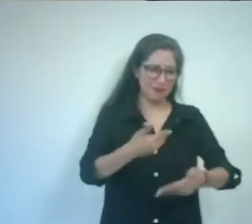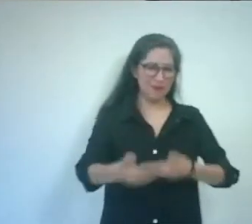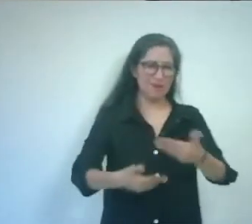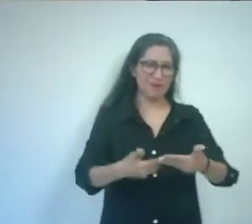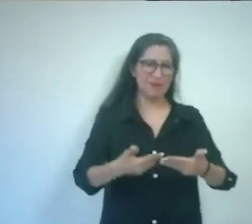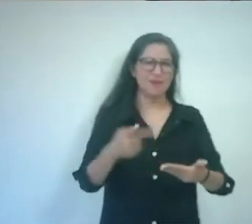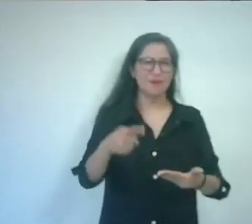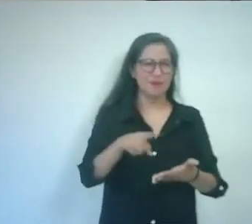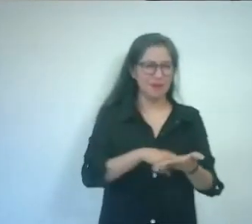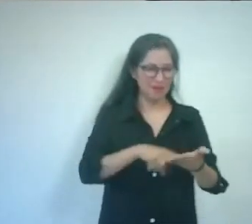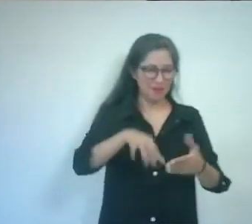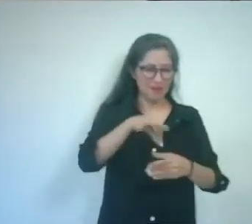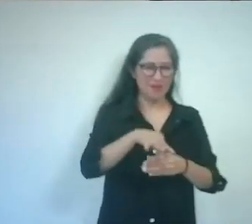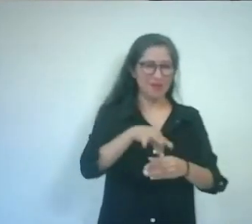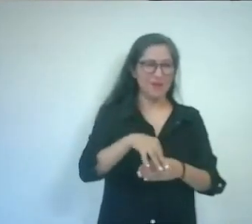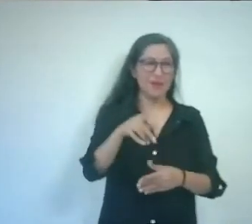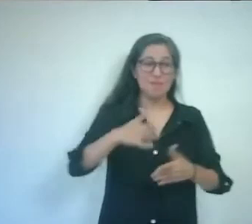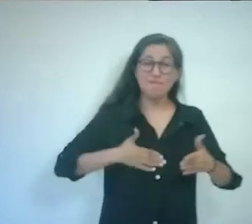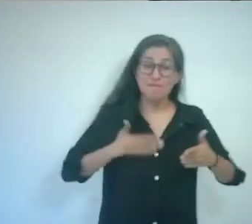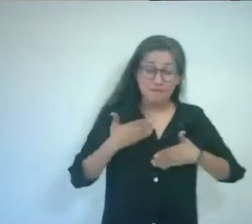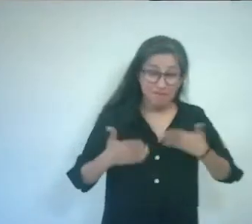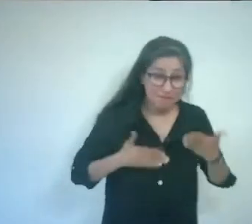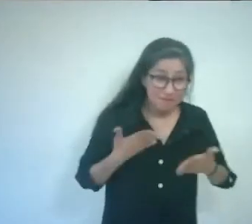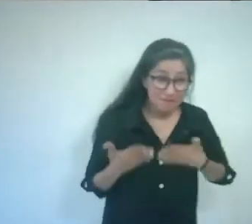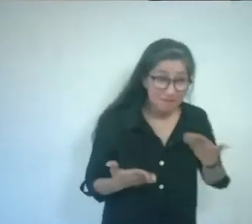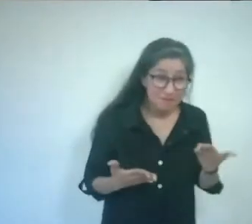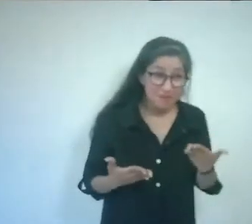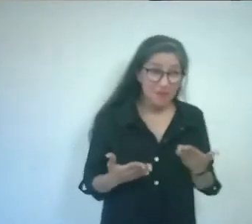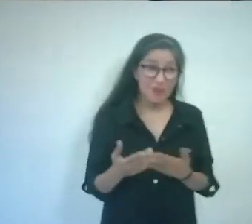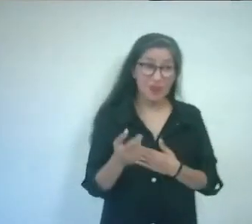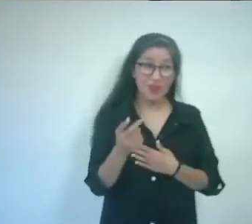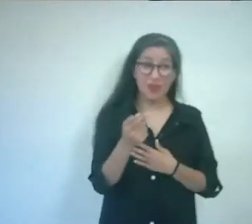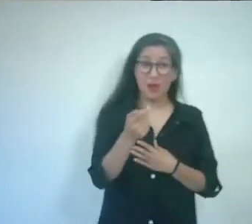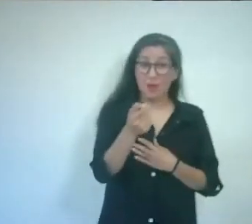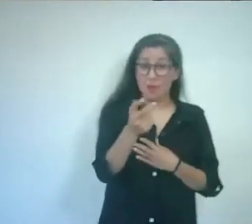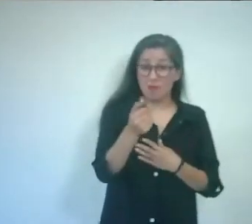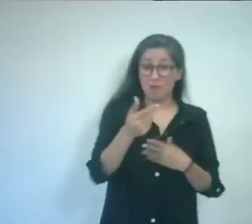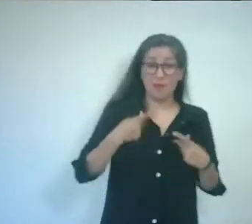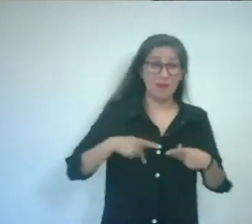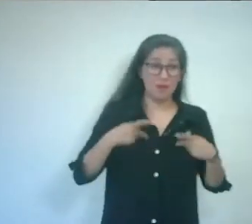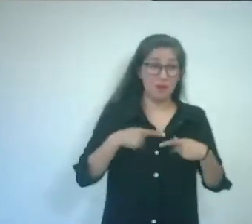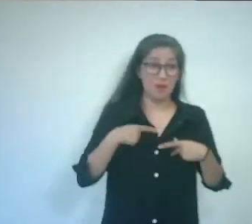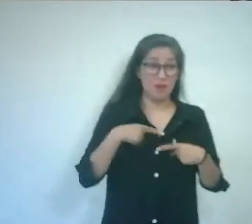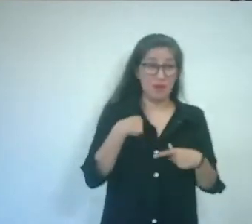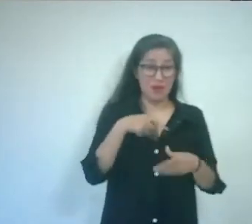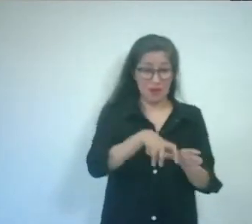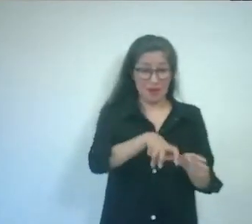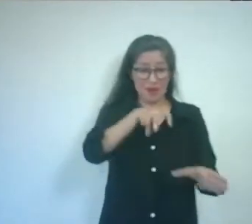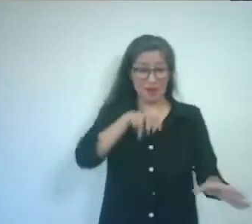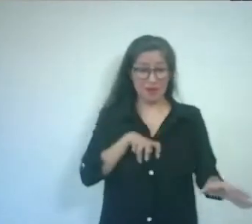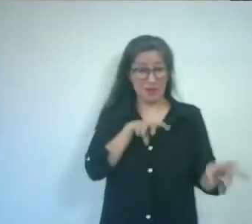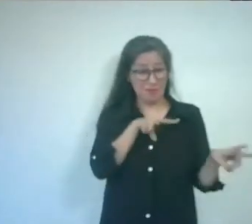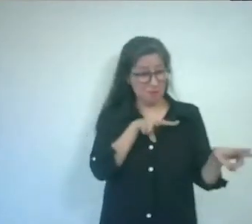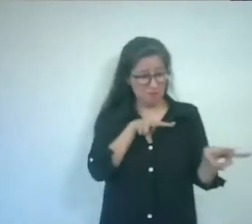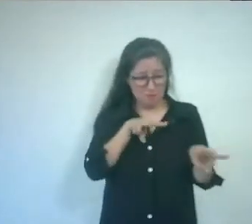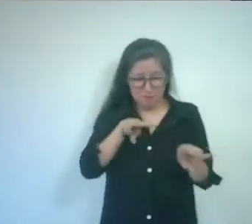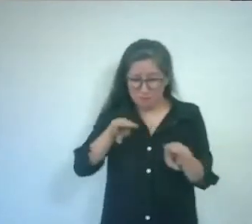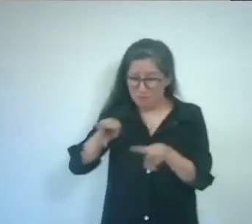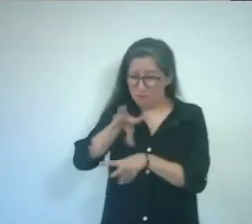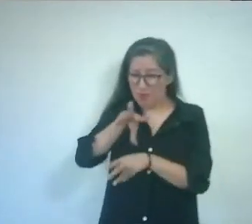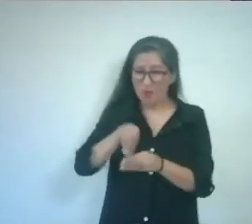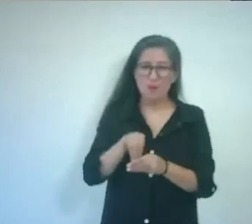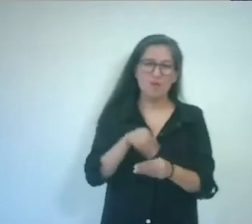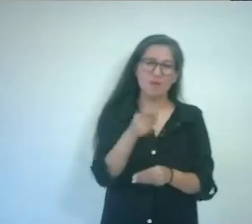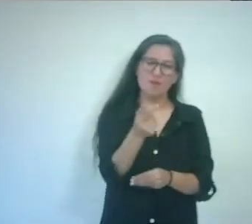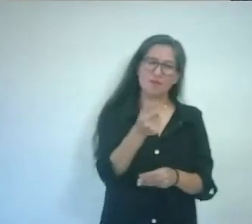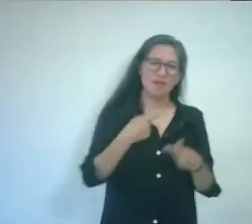CEPAC. Disfrútenlo. Son pocas las personas que tenemos la oportunidad de vivir un proceso electoral desde esta trinchera. Sí, es